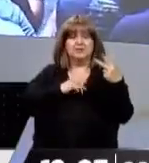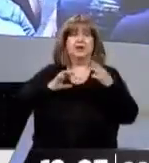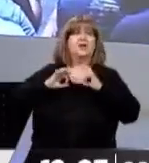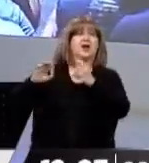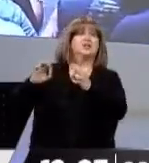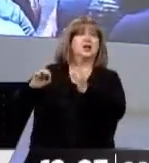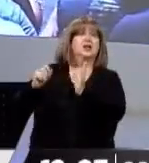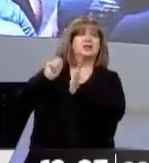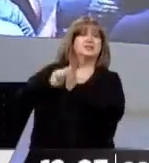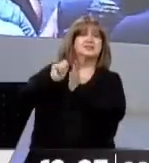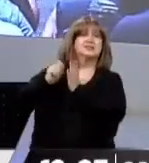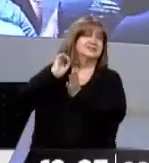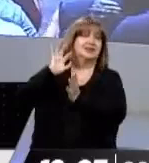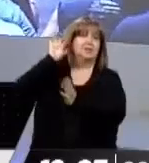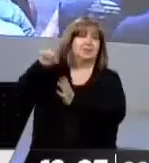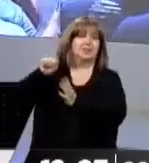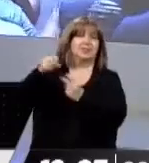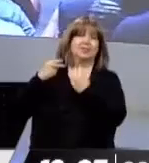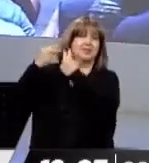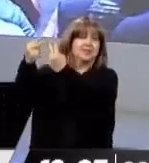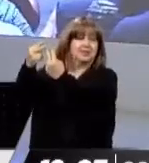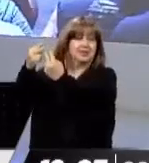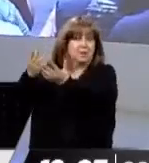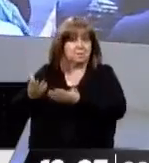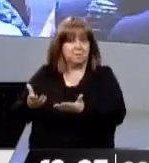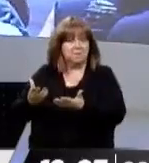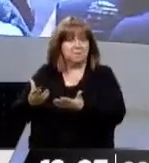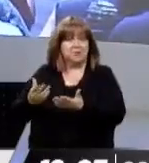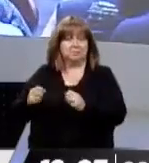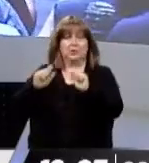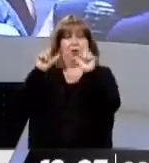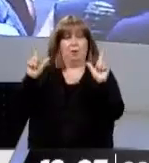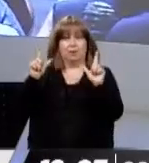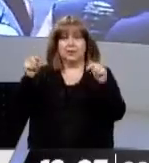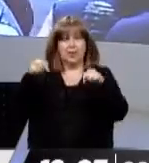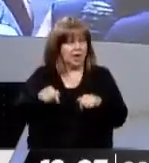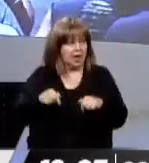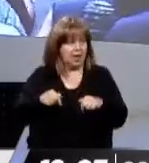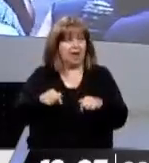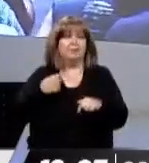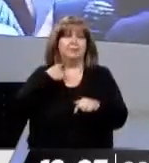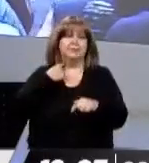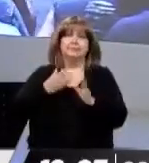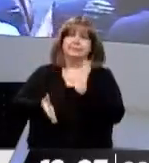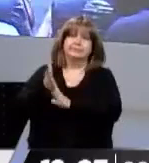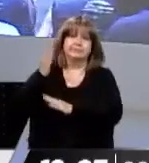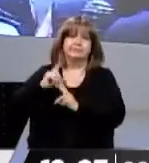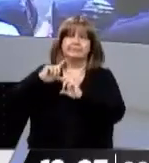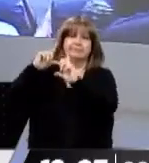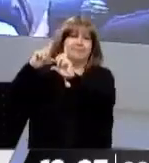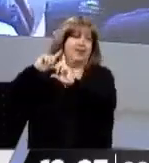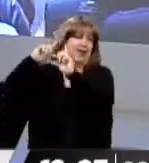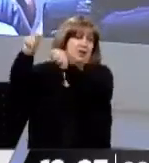tratando de chequearlo, consultamos a fuentes del justicialismo y nos decían, tenemos lo mismo que ustedes. Claro, claro, no tenían mucha información, claro, sobre el tema. Y